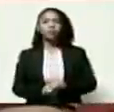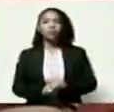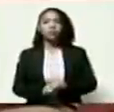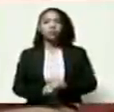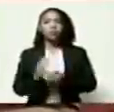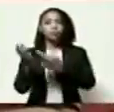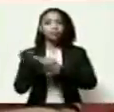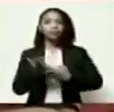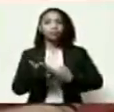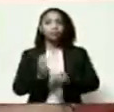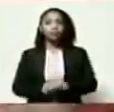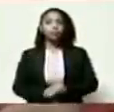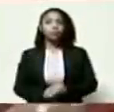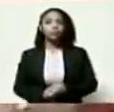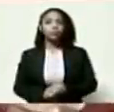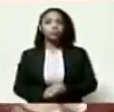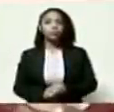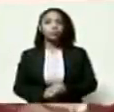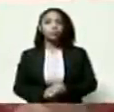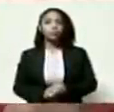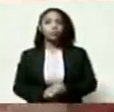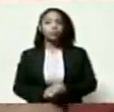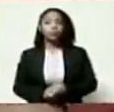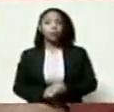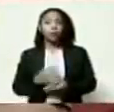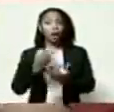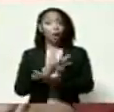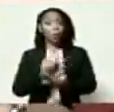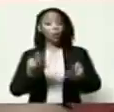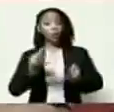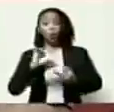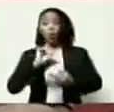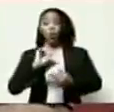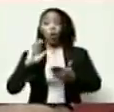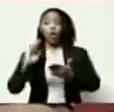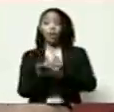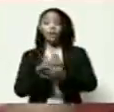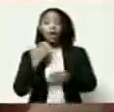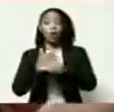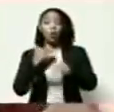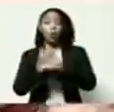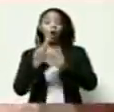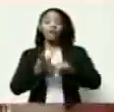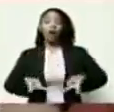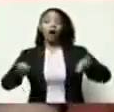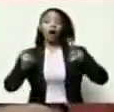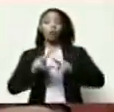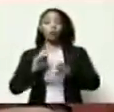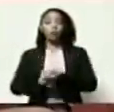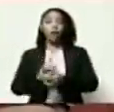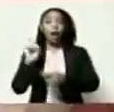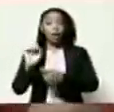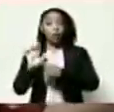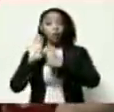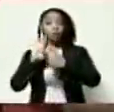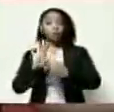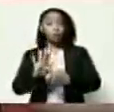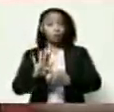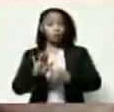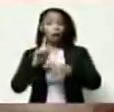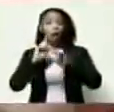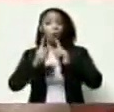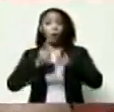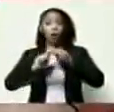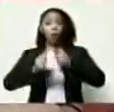recibió. Lo cortés no quita lo valiente, ¿eh? Los escuchó. Ellos plantearon algunas cosas.